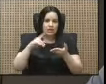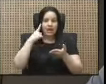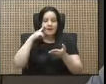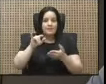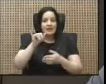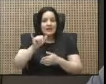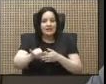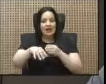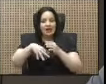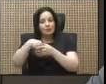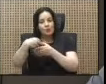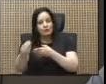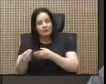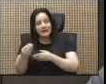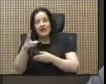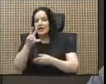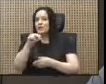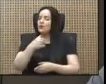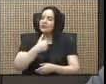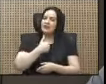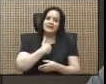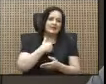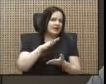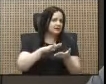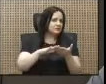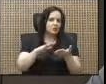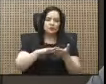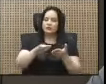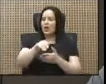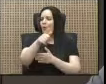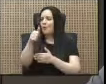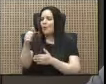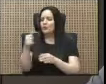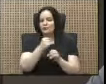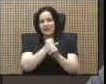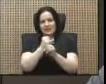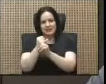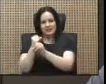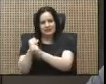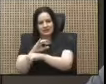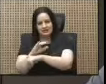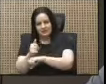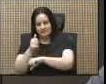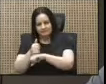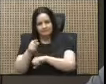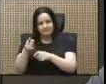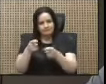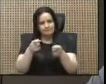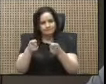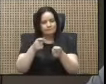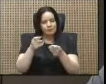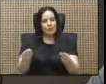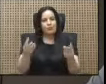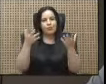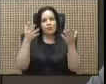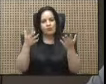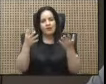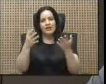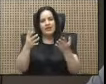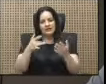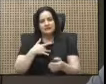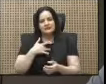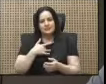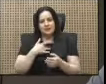tampoco tendrían excusa los demás entes que conforman la administración pública en el sentido más amplio.